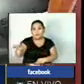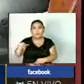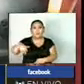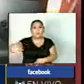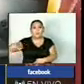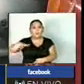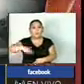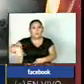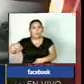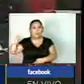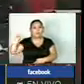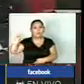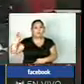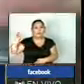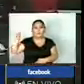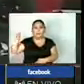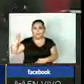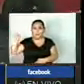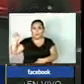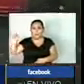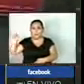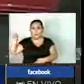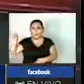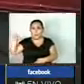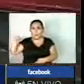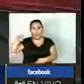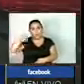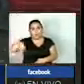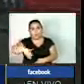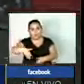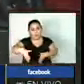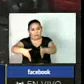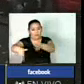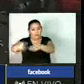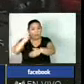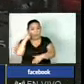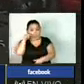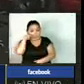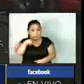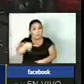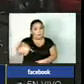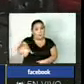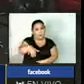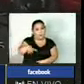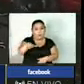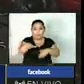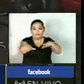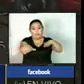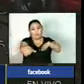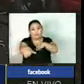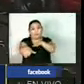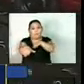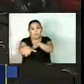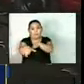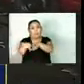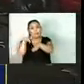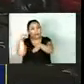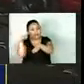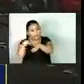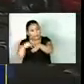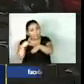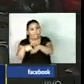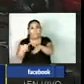Helena o si no incorporarse a la Panamericana en esta zona precisamente en ese carril es a donde ocurrió